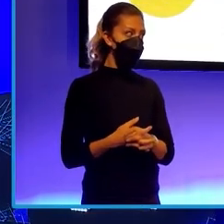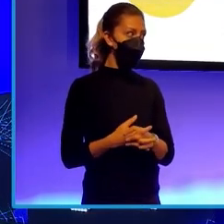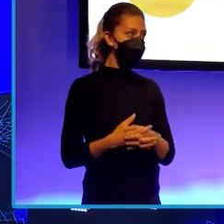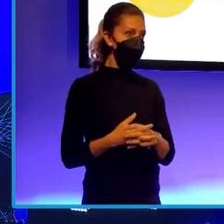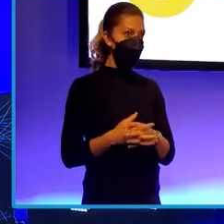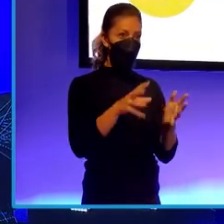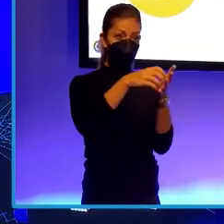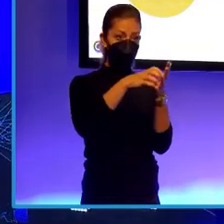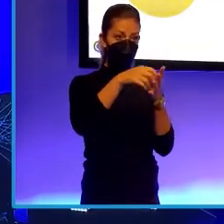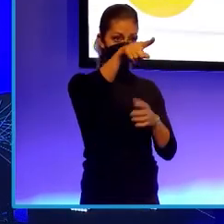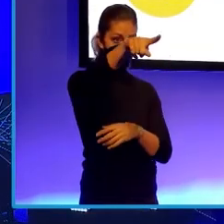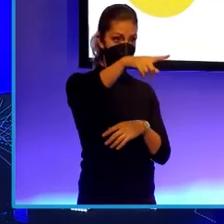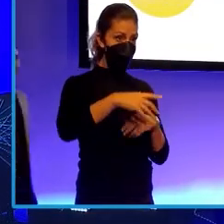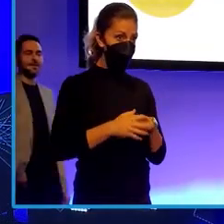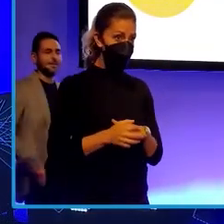no hay duda